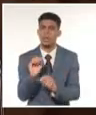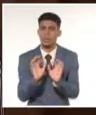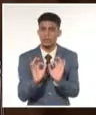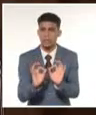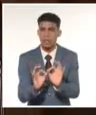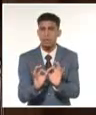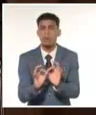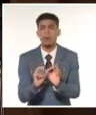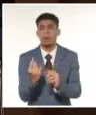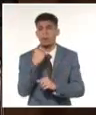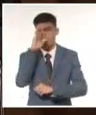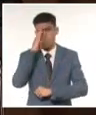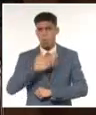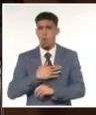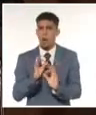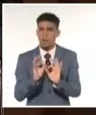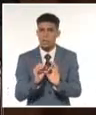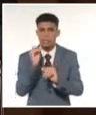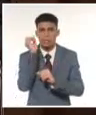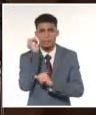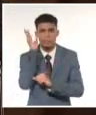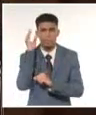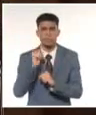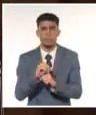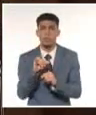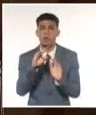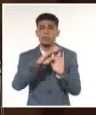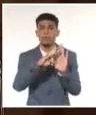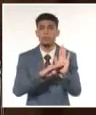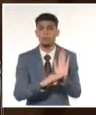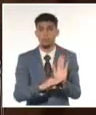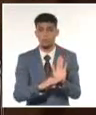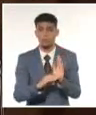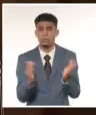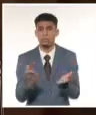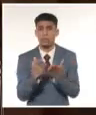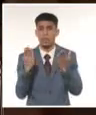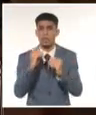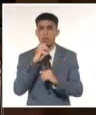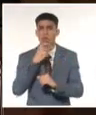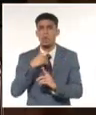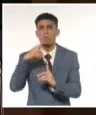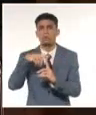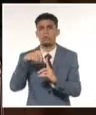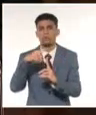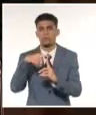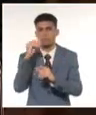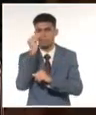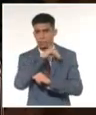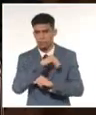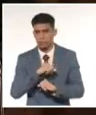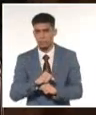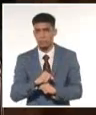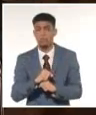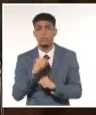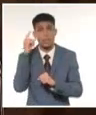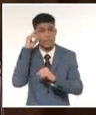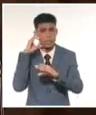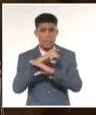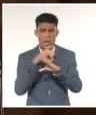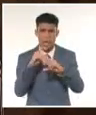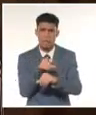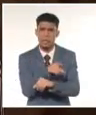creatividad, potenciando los programas de desarrollo sobre la base del talento, la innovación, el